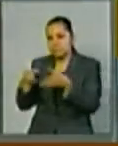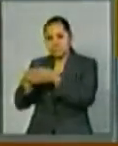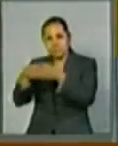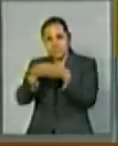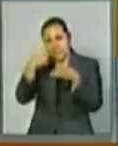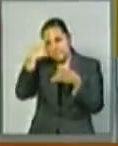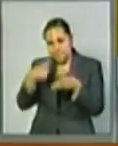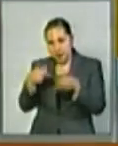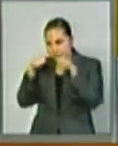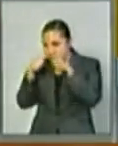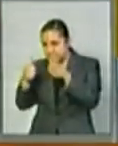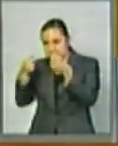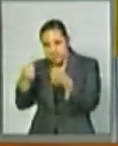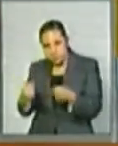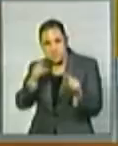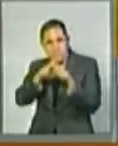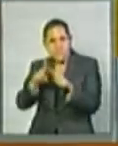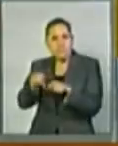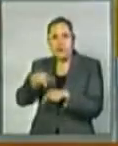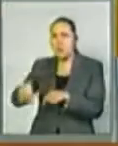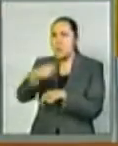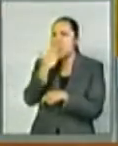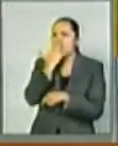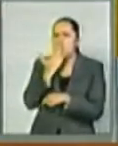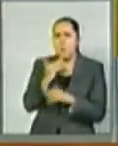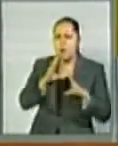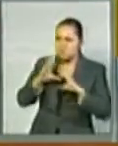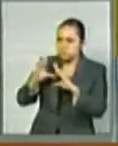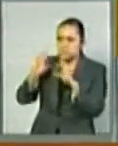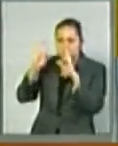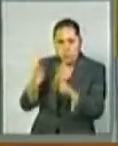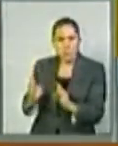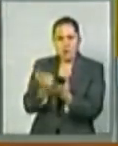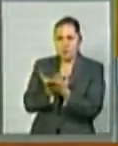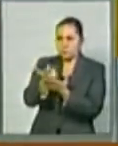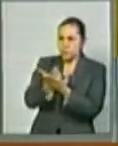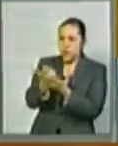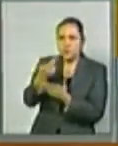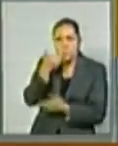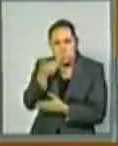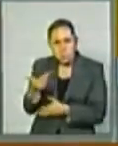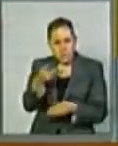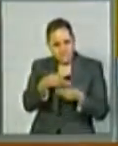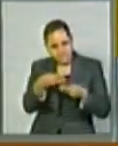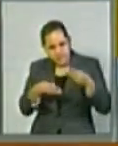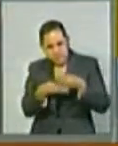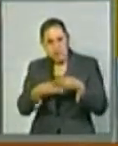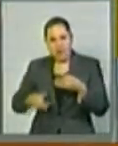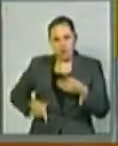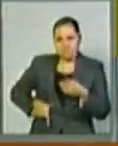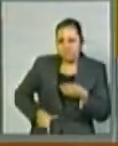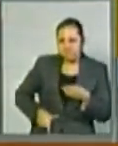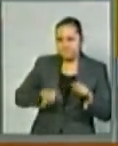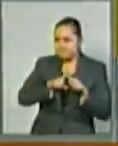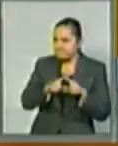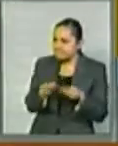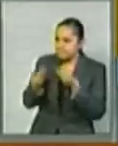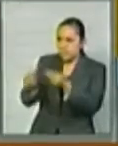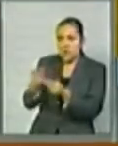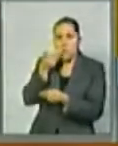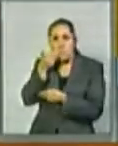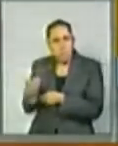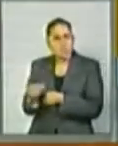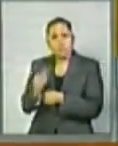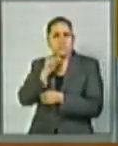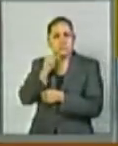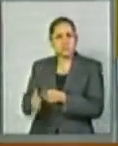las que tienen los menores sueldos, las que tienen los menores equipos y que lamentablemente la corrupción